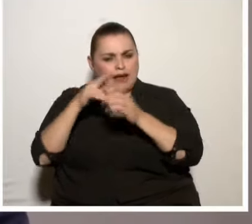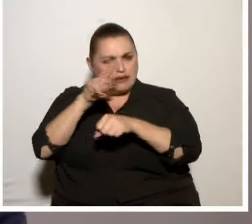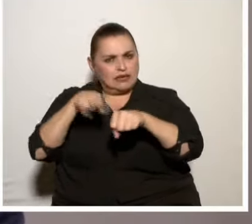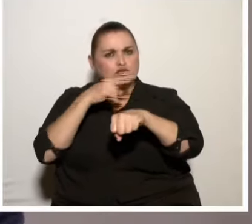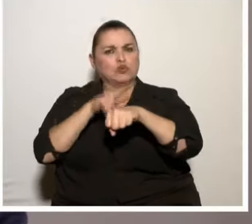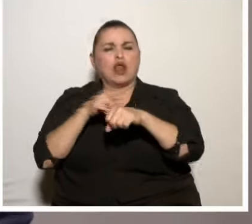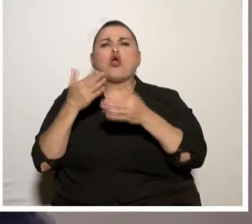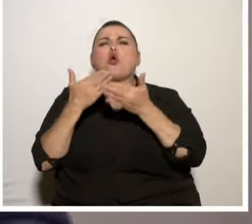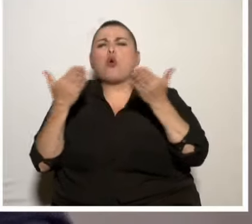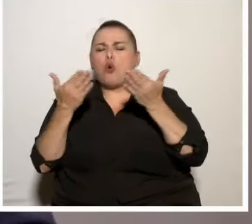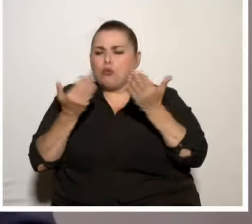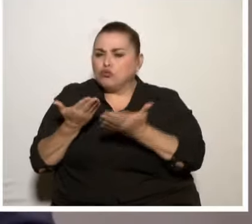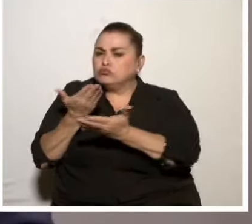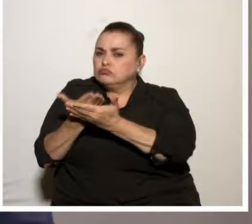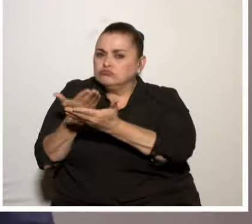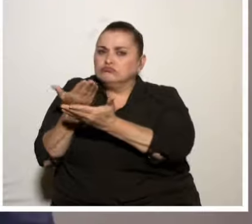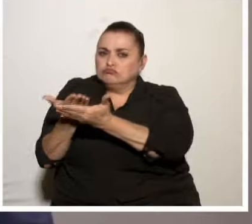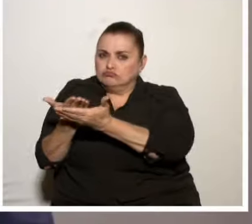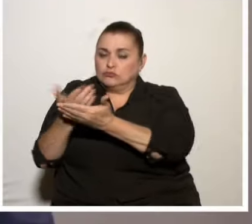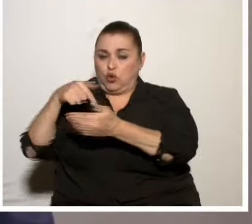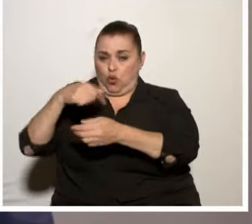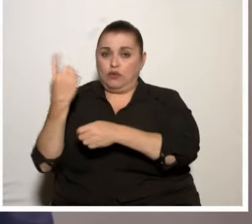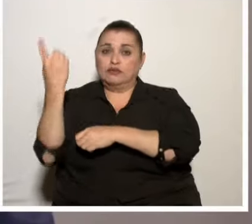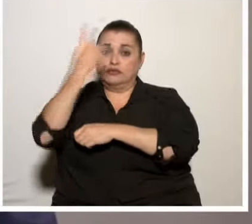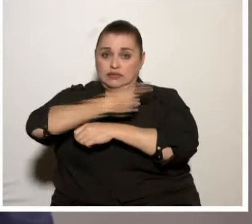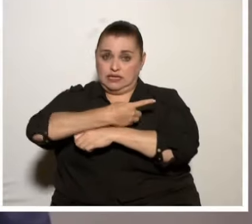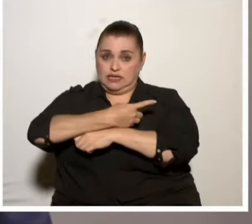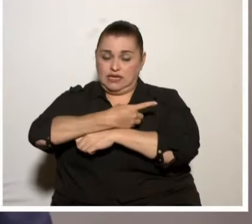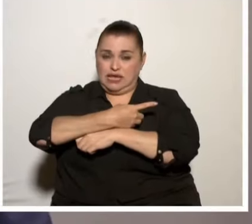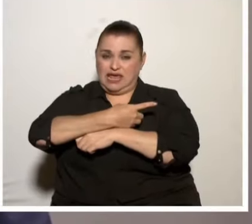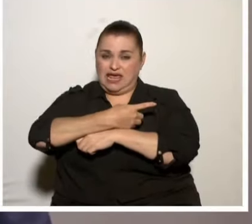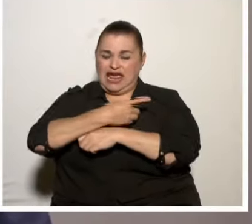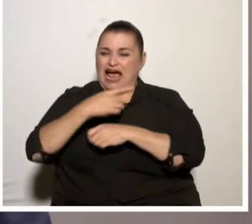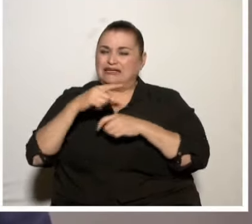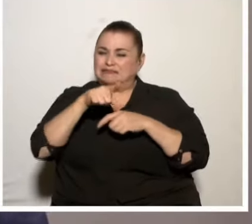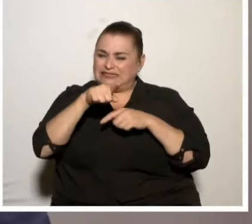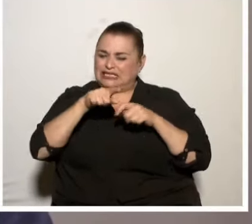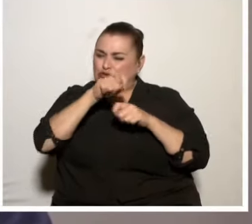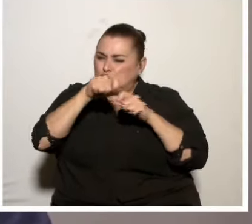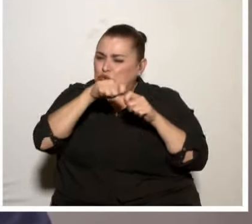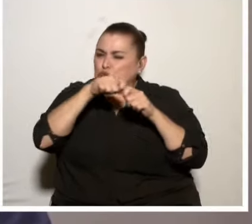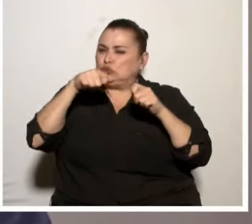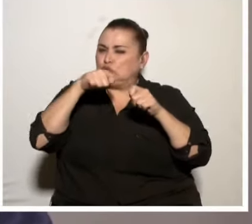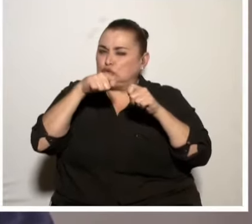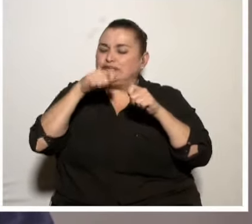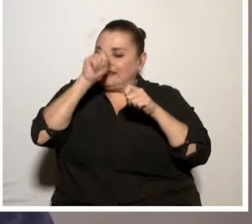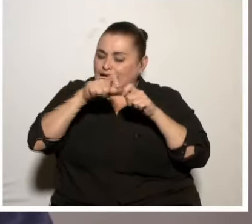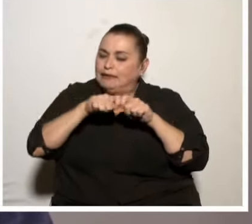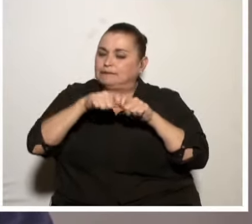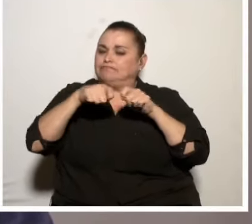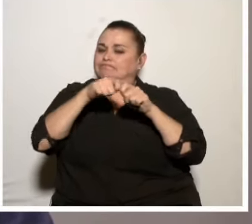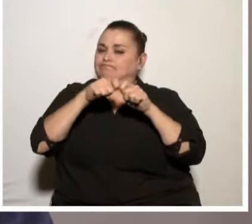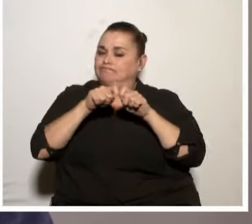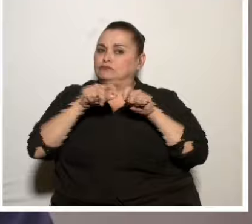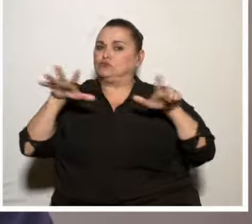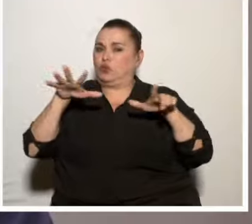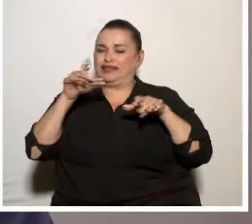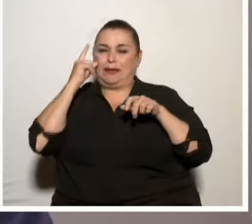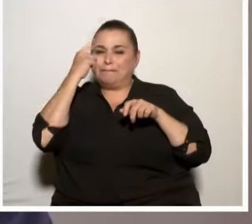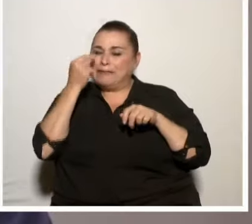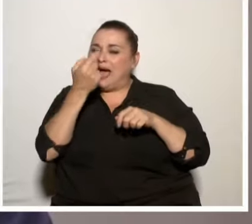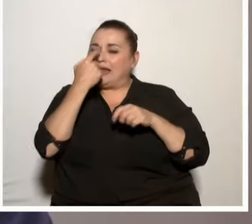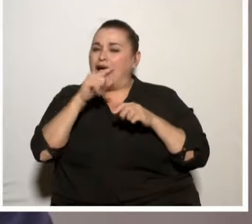cómo generar hoy en día los desentrabamientos, y es poniendo sobre